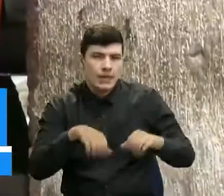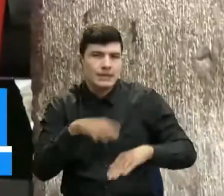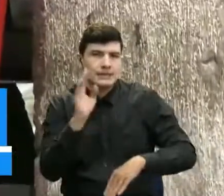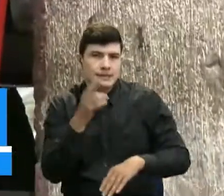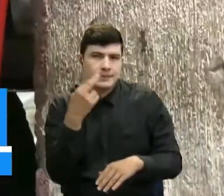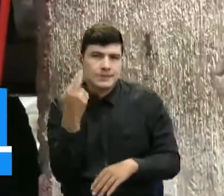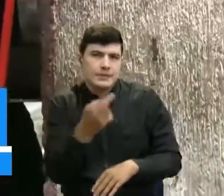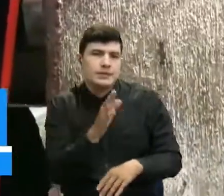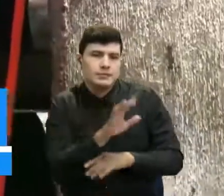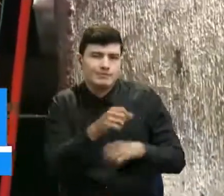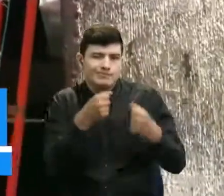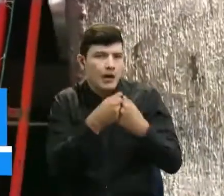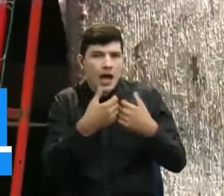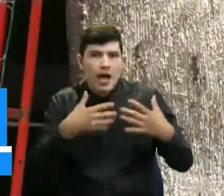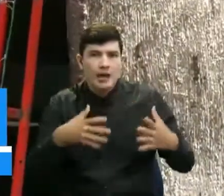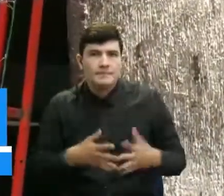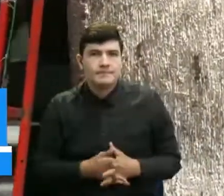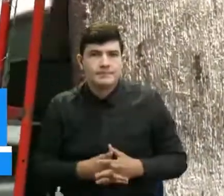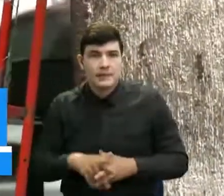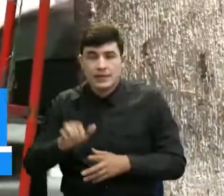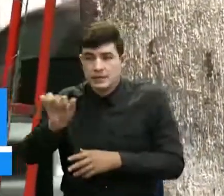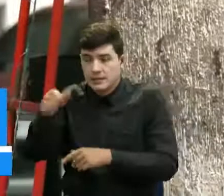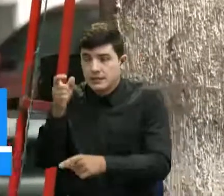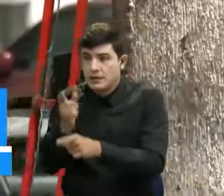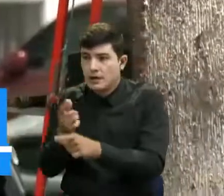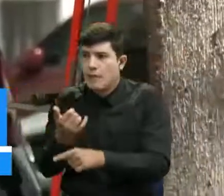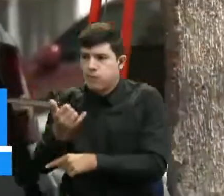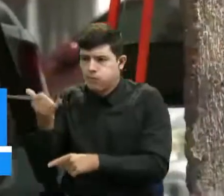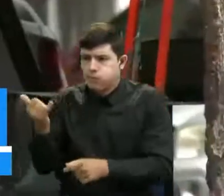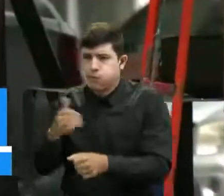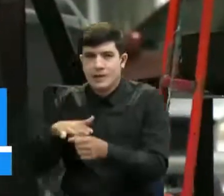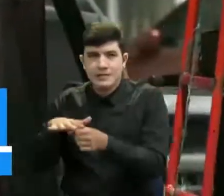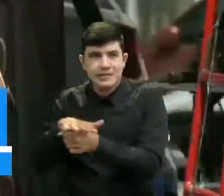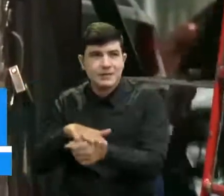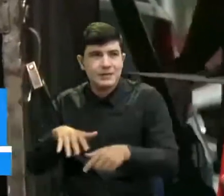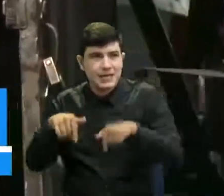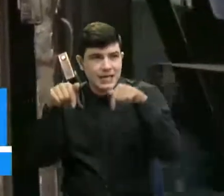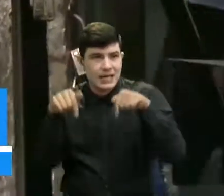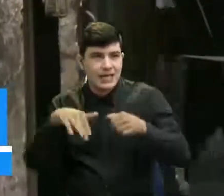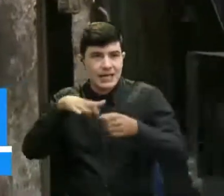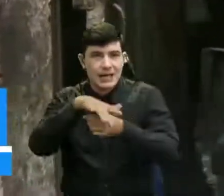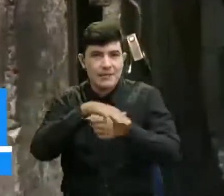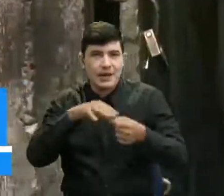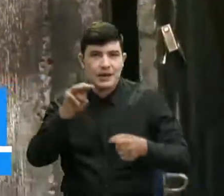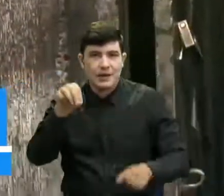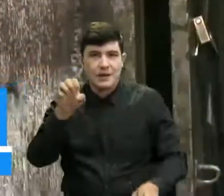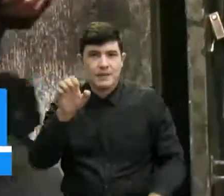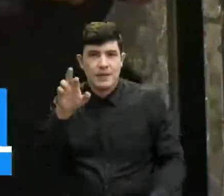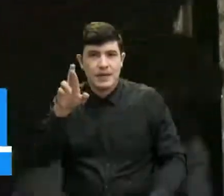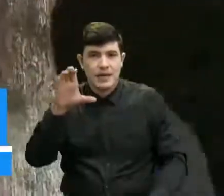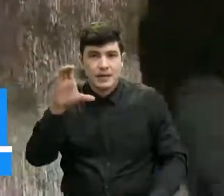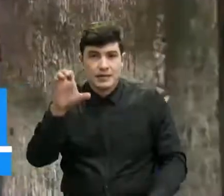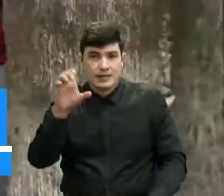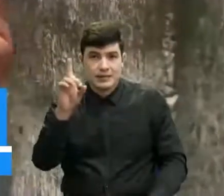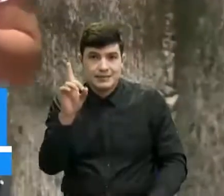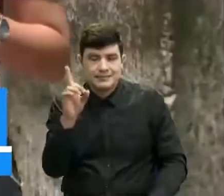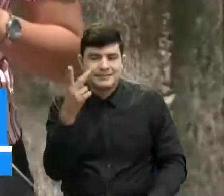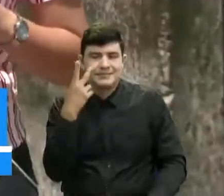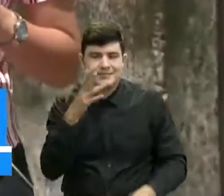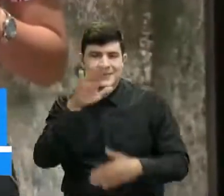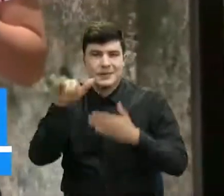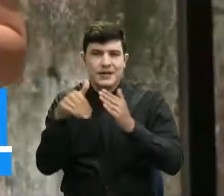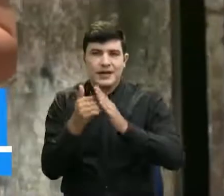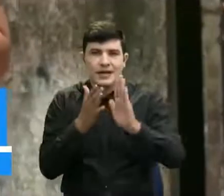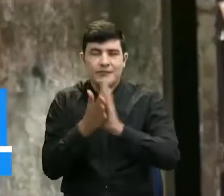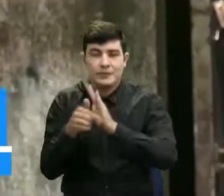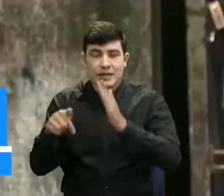las motos todo lo más se chocan, sí. Bueno, esta es la situación que se está registrando en este momento aquí en el barrio La Merced. Esta es toda la información por el momento